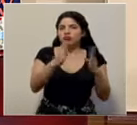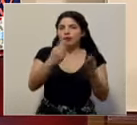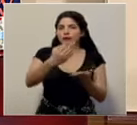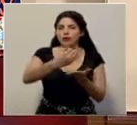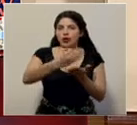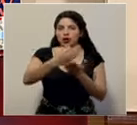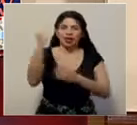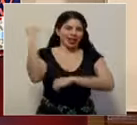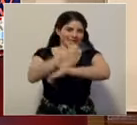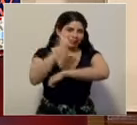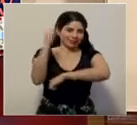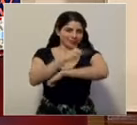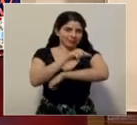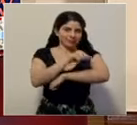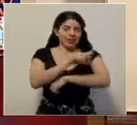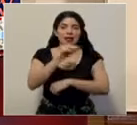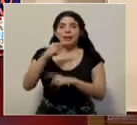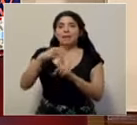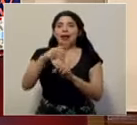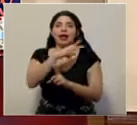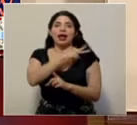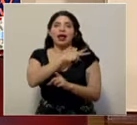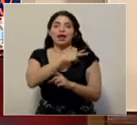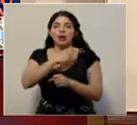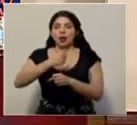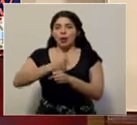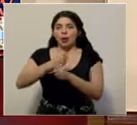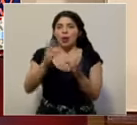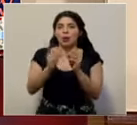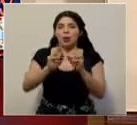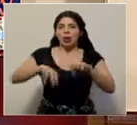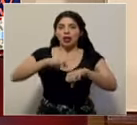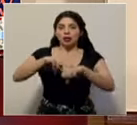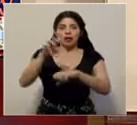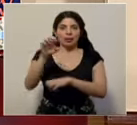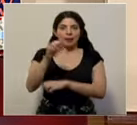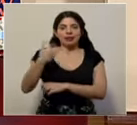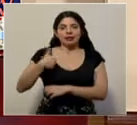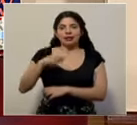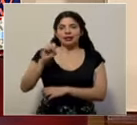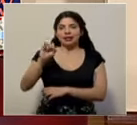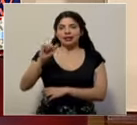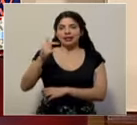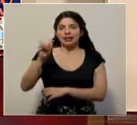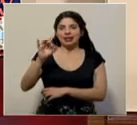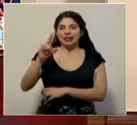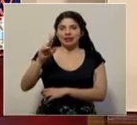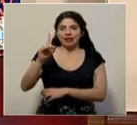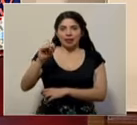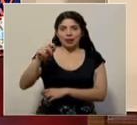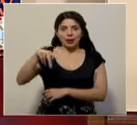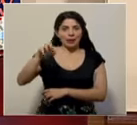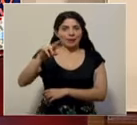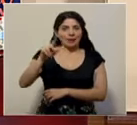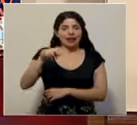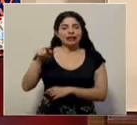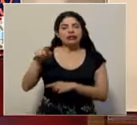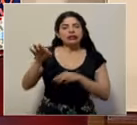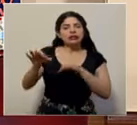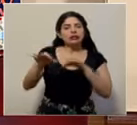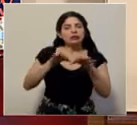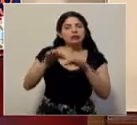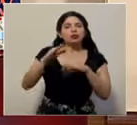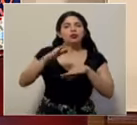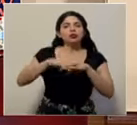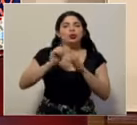fronteras aéreas, y al jefe de operaciones de la Comisión Nacional de Emergencias, el señor Sigifredo Pérez, quien detallará sobre el cambio